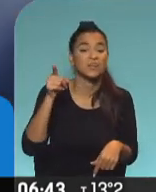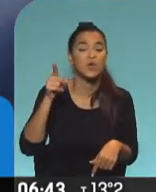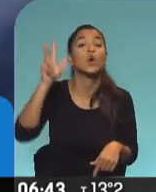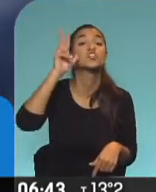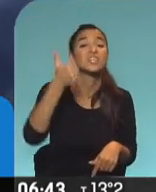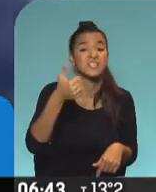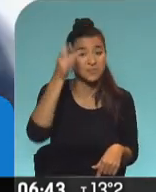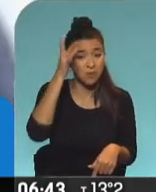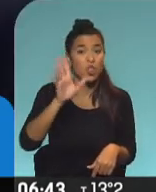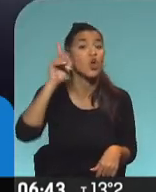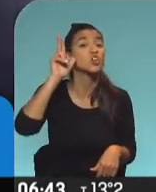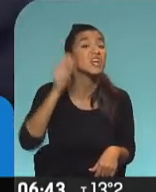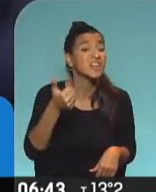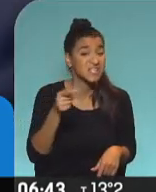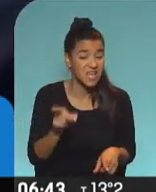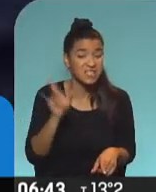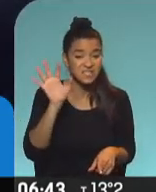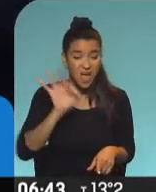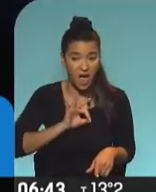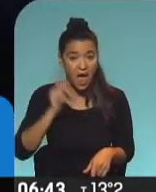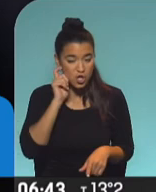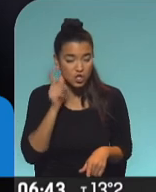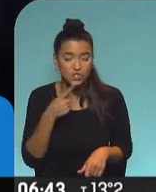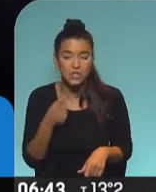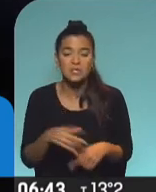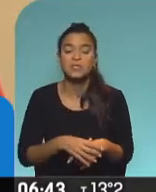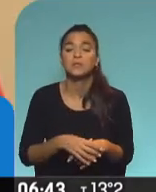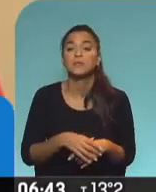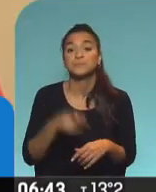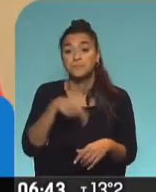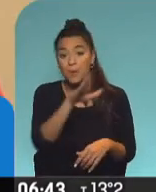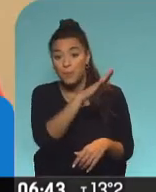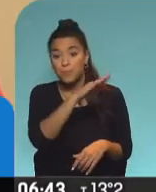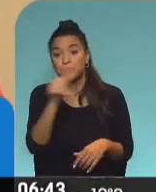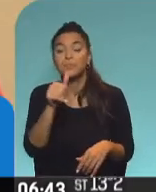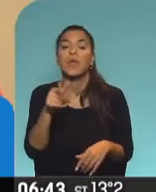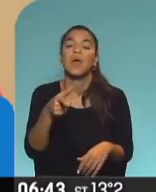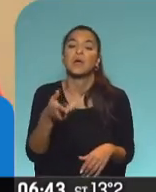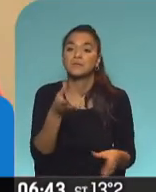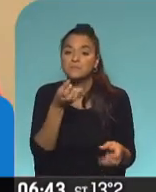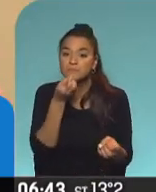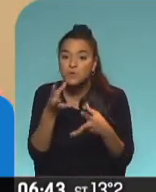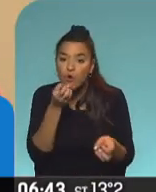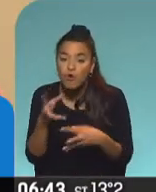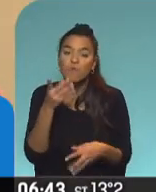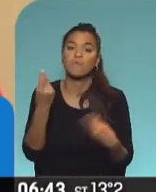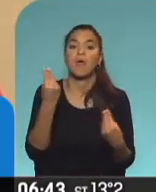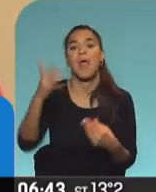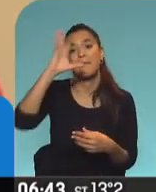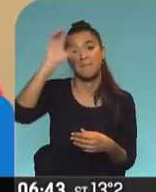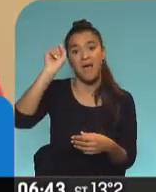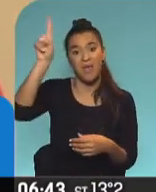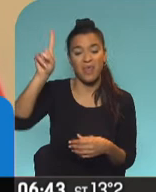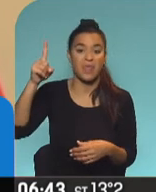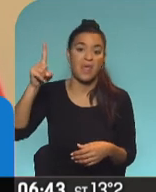86 años 86 años está citado a declarar en la embajada argentina en madrid por videoconferencia con la